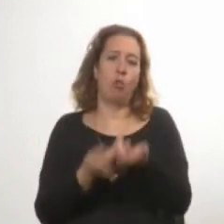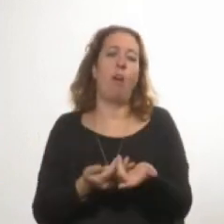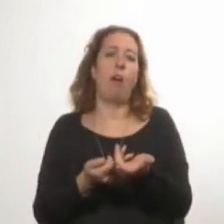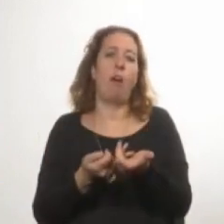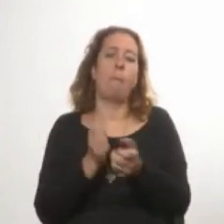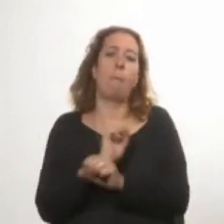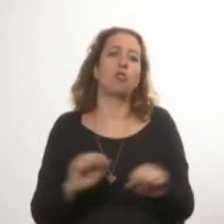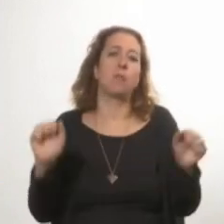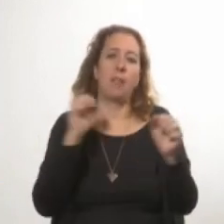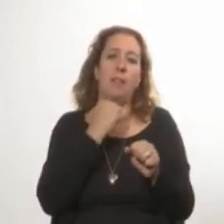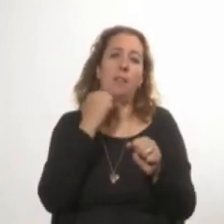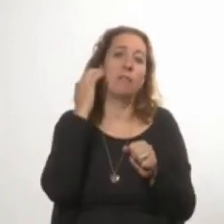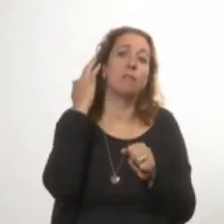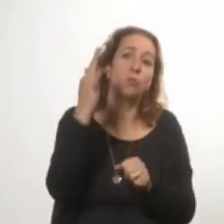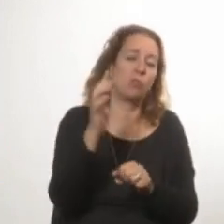futuro nos debilita.